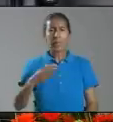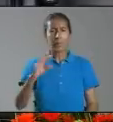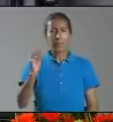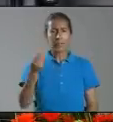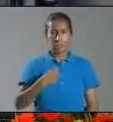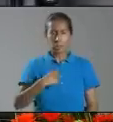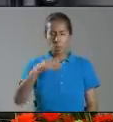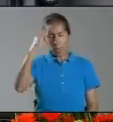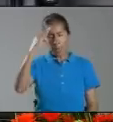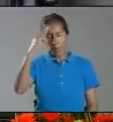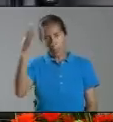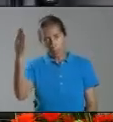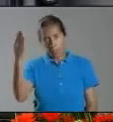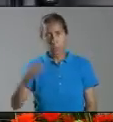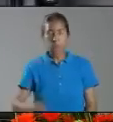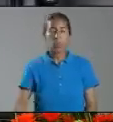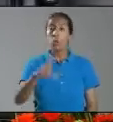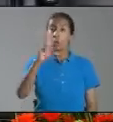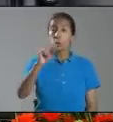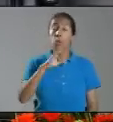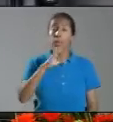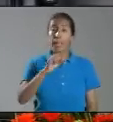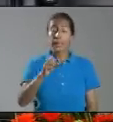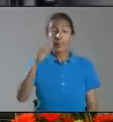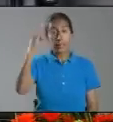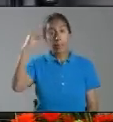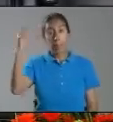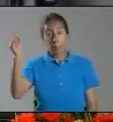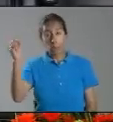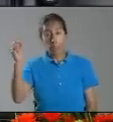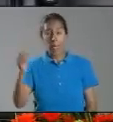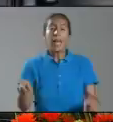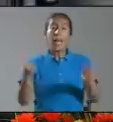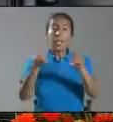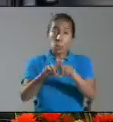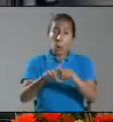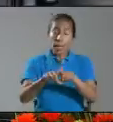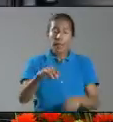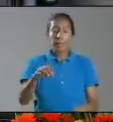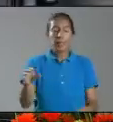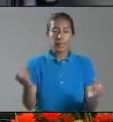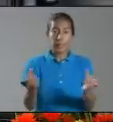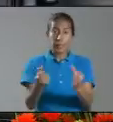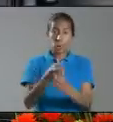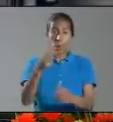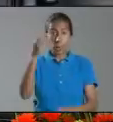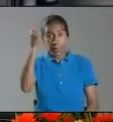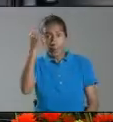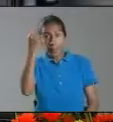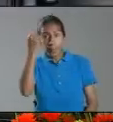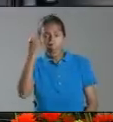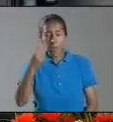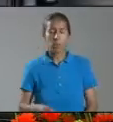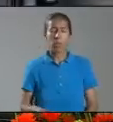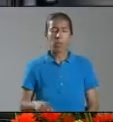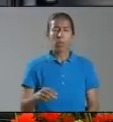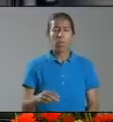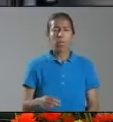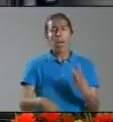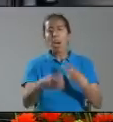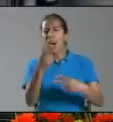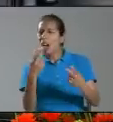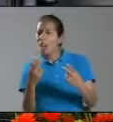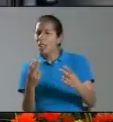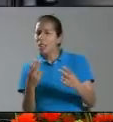memoria que las cosas con entendimiento. Entonces a veces nosotros llegamos a la iglesia y no sabemos un texto de